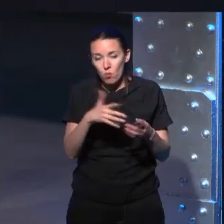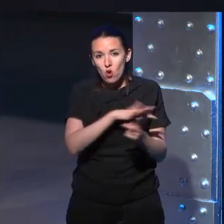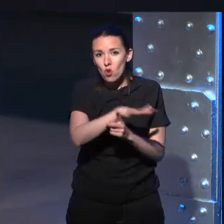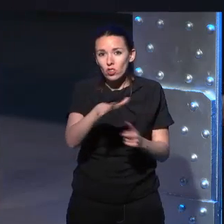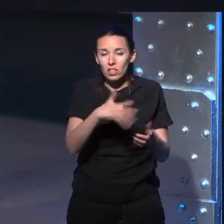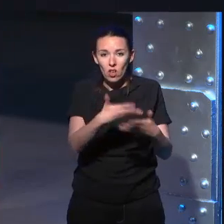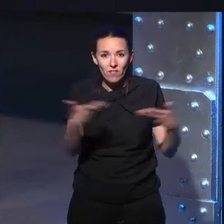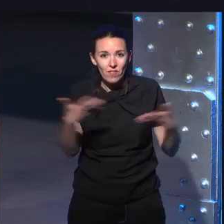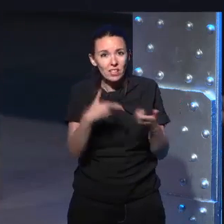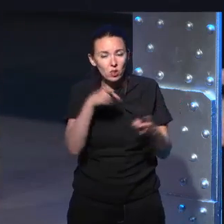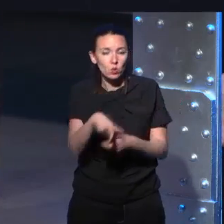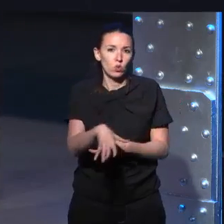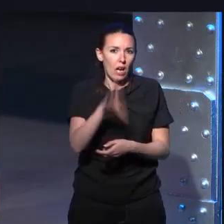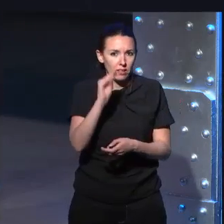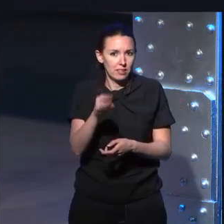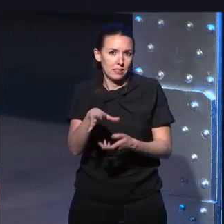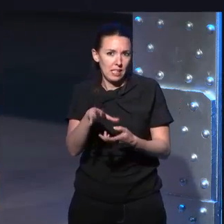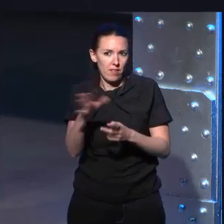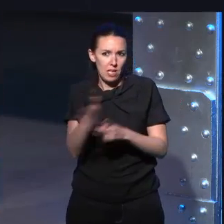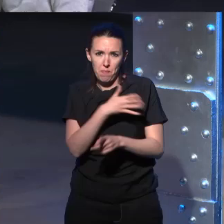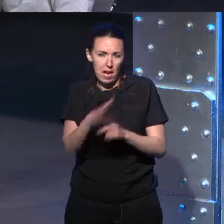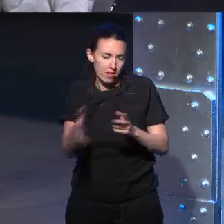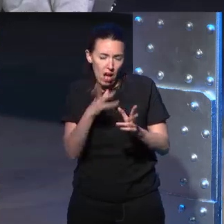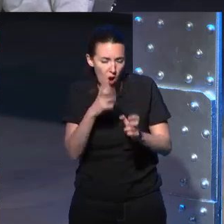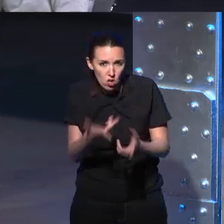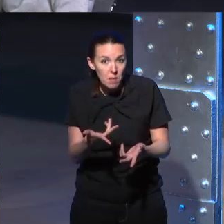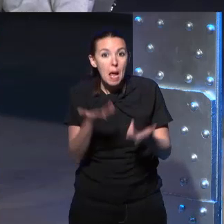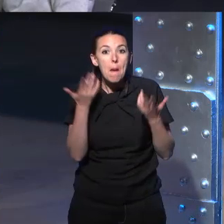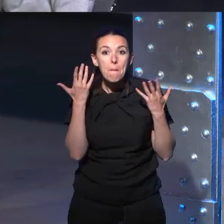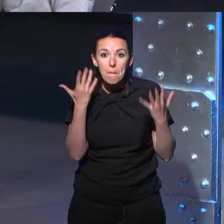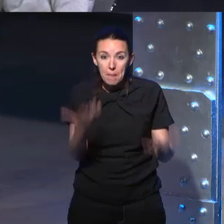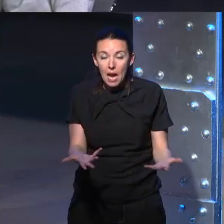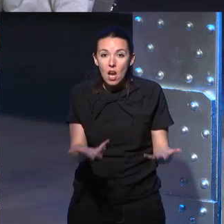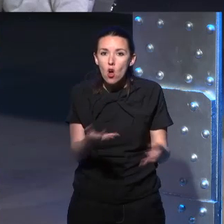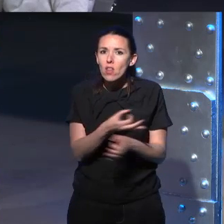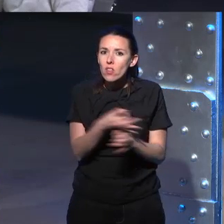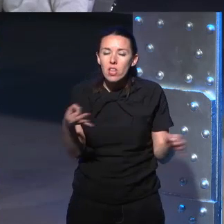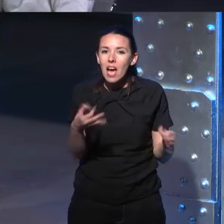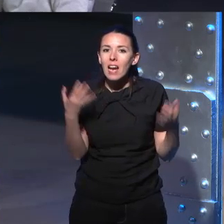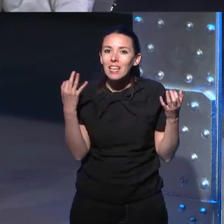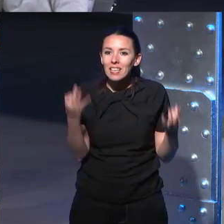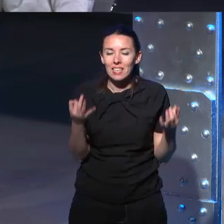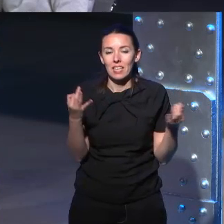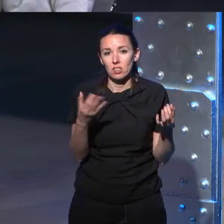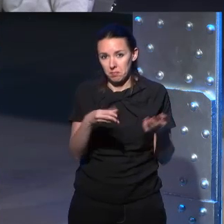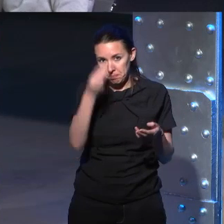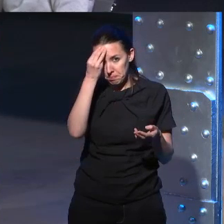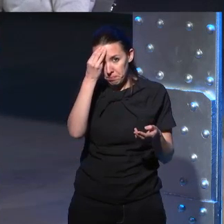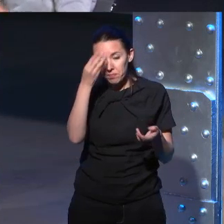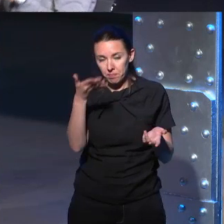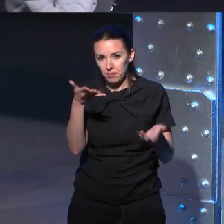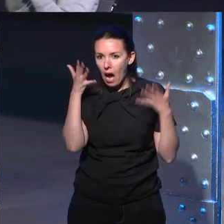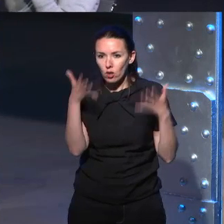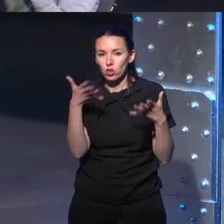de la frase ya entiendes que le dan una paliza terrible, ¿no? Pero lo ideal es, y en ese sentido yo lo recomiendo